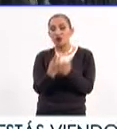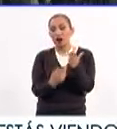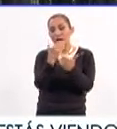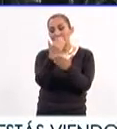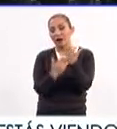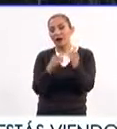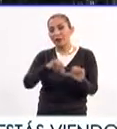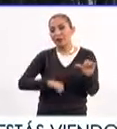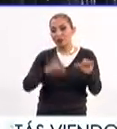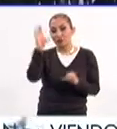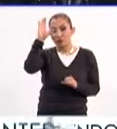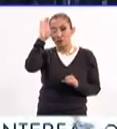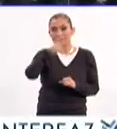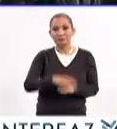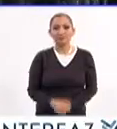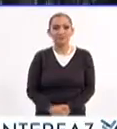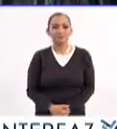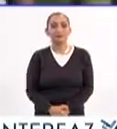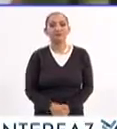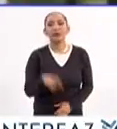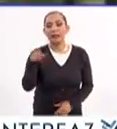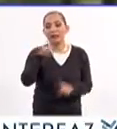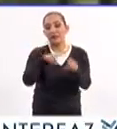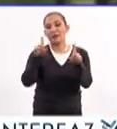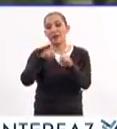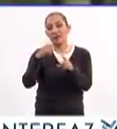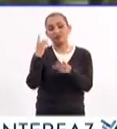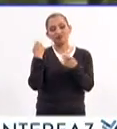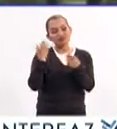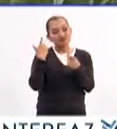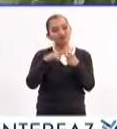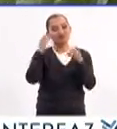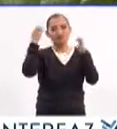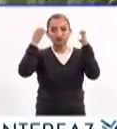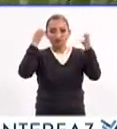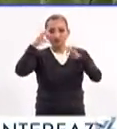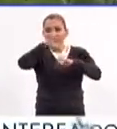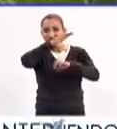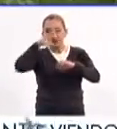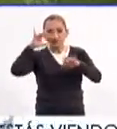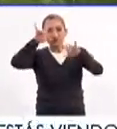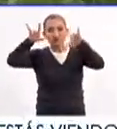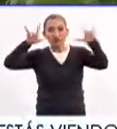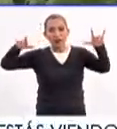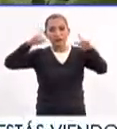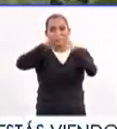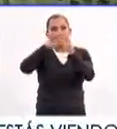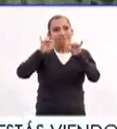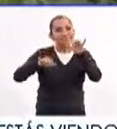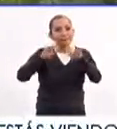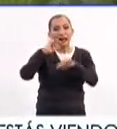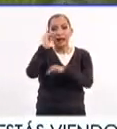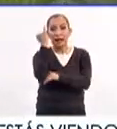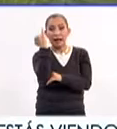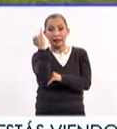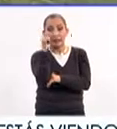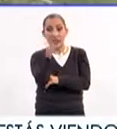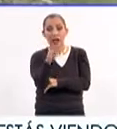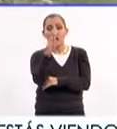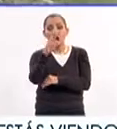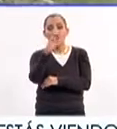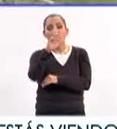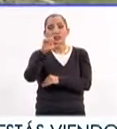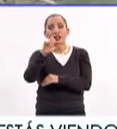de actividades culturales. A través de diversas pláticas, exposiciones fotográficas e interactivas, el Jardín